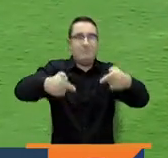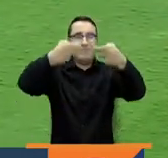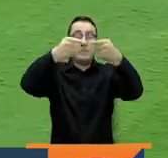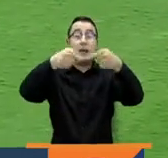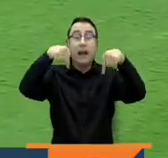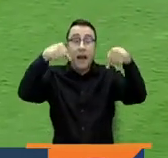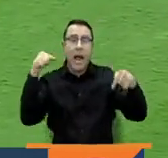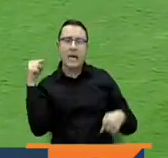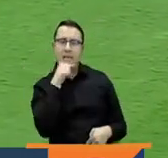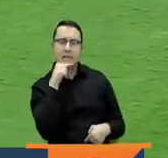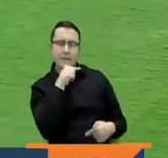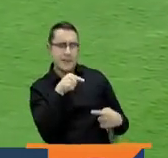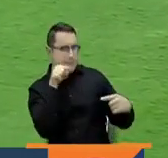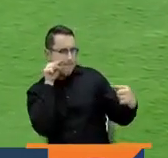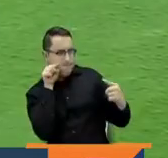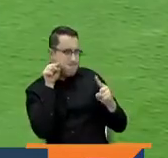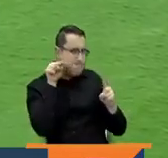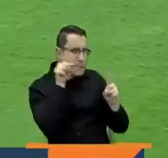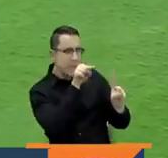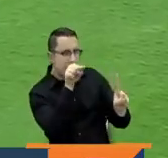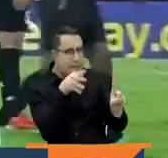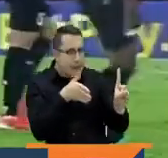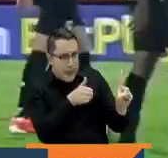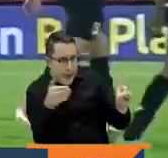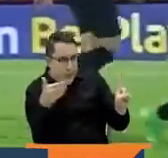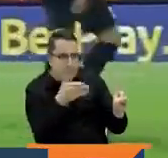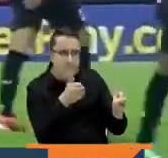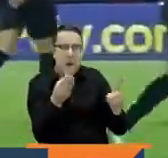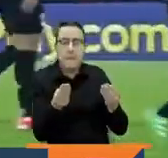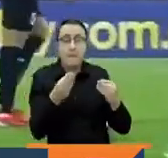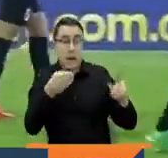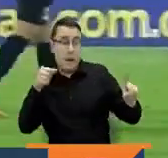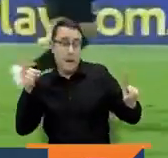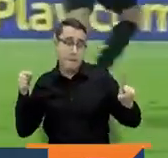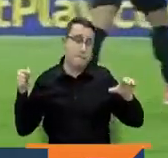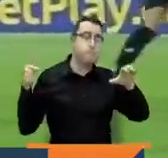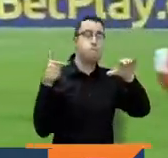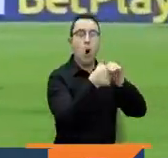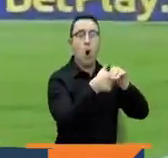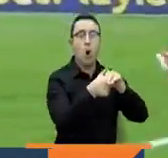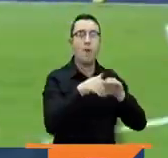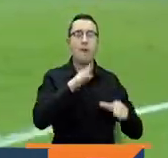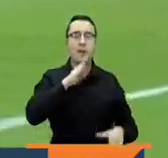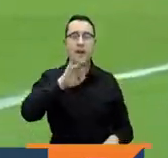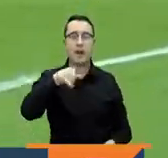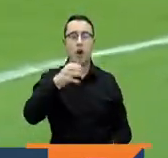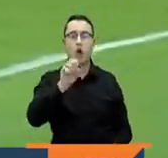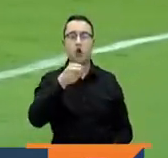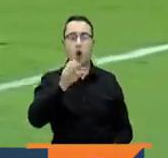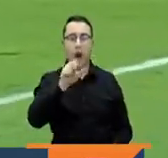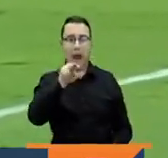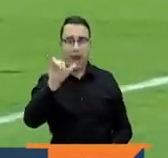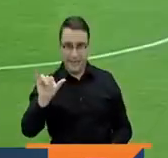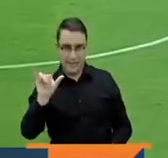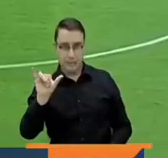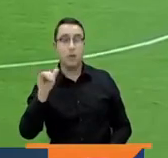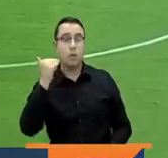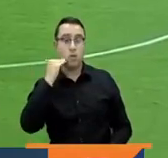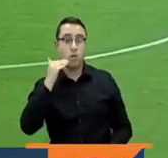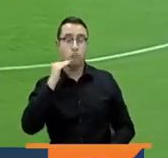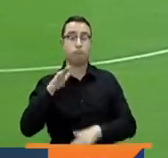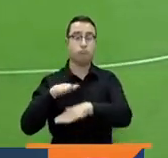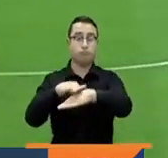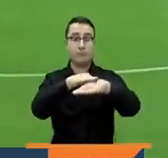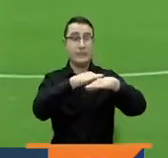intentaba reaccionar, buscar los espacios para poder anotar este tanto que traería Johannes Muñoz en el minuto 30, pero hay que decir que no